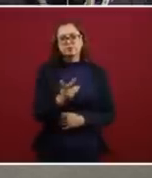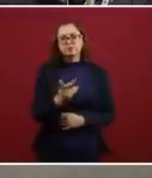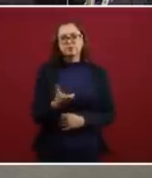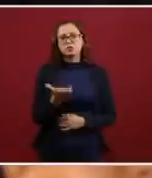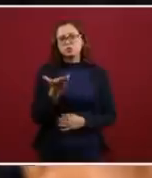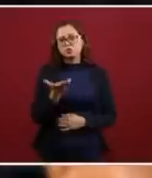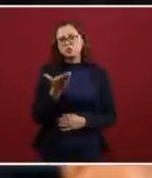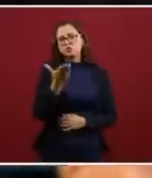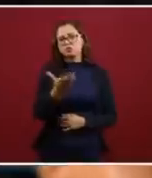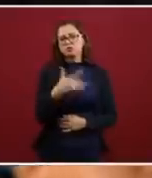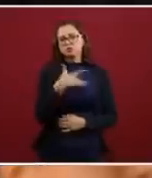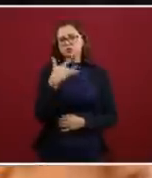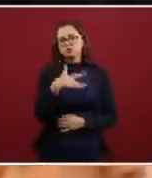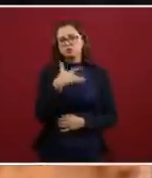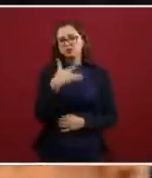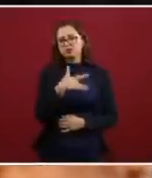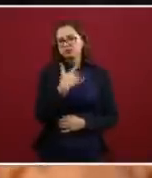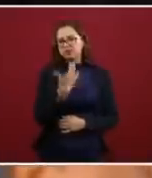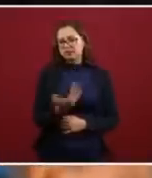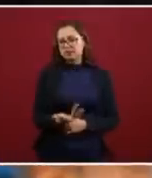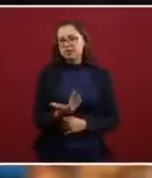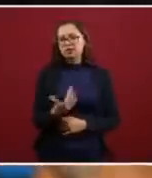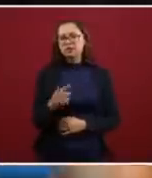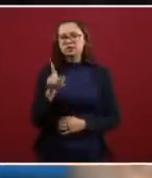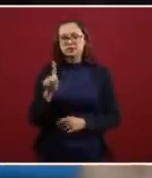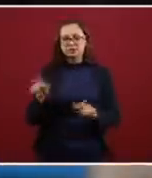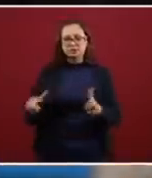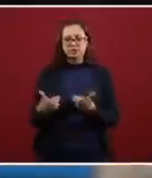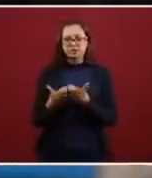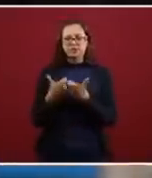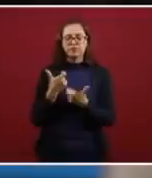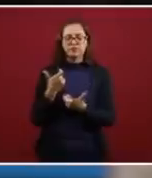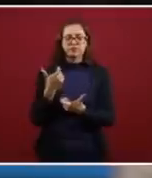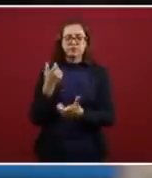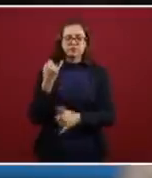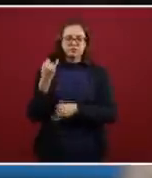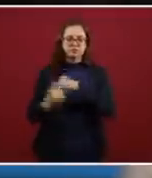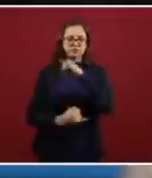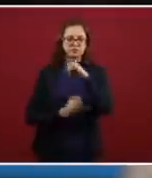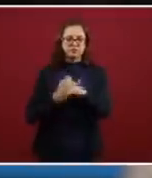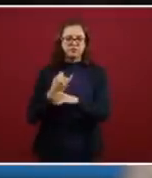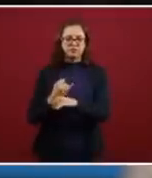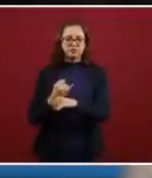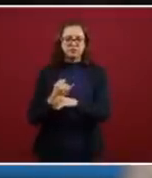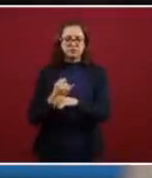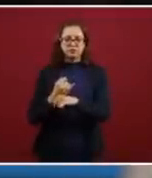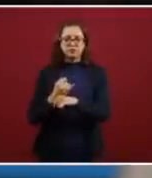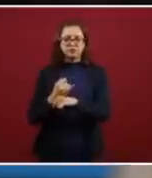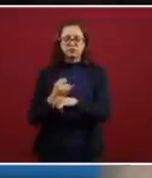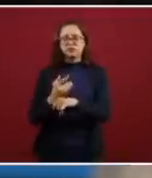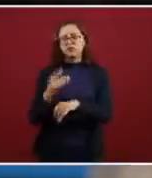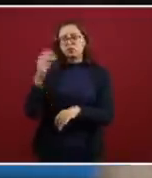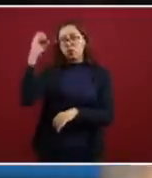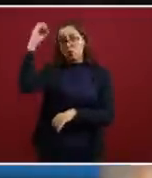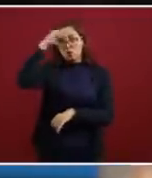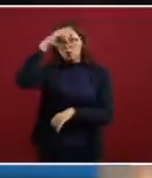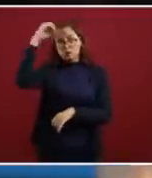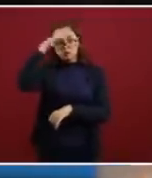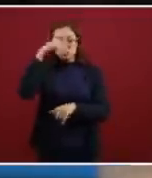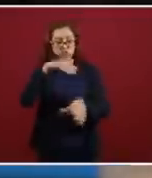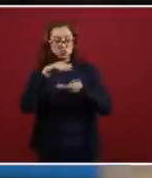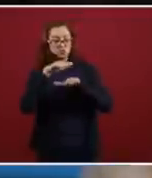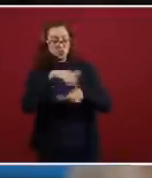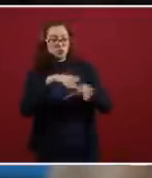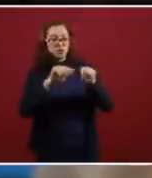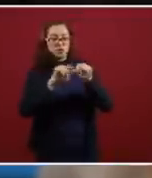merece el diagnóstico del Fondo Monetario Internacional sobre la economía mexicana, que